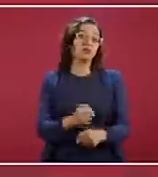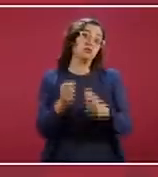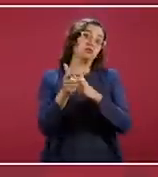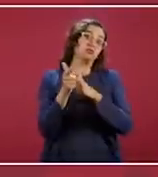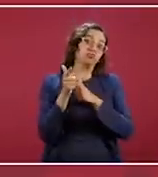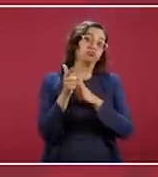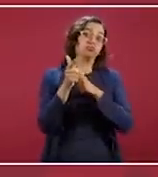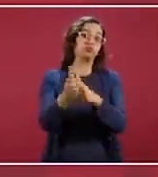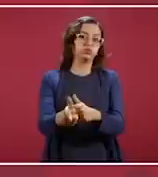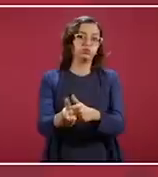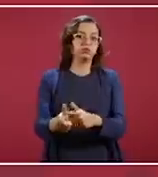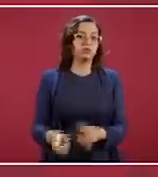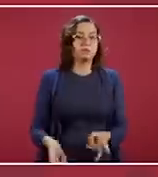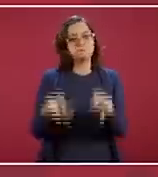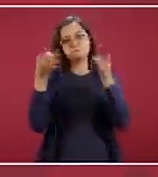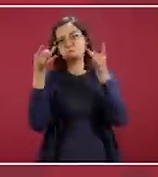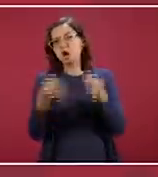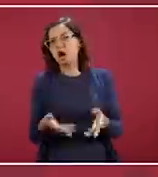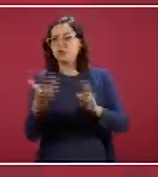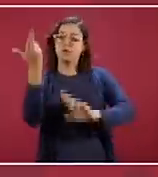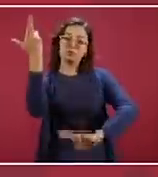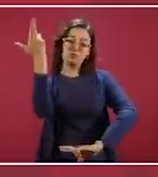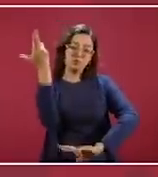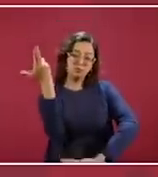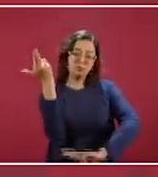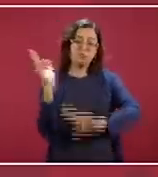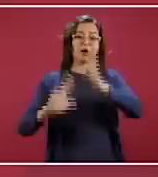Viene la revolución,